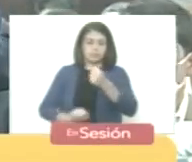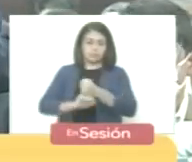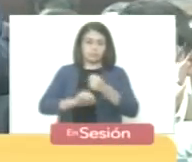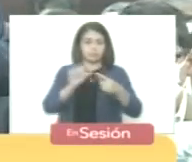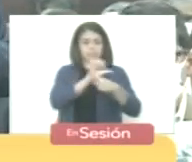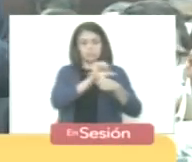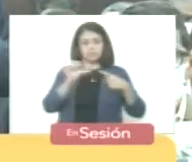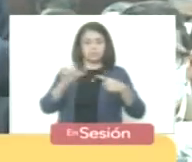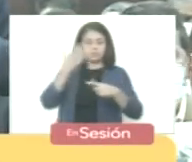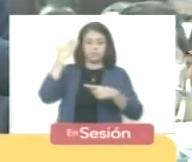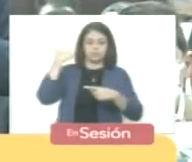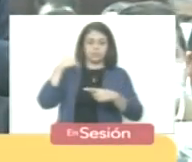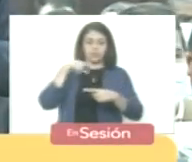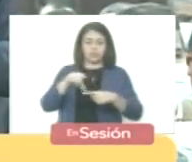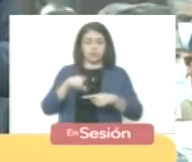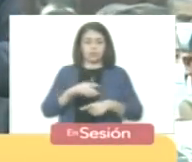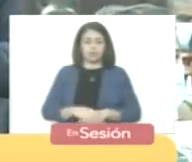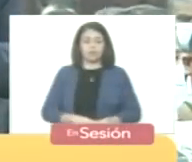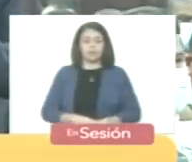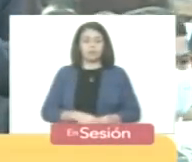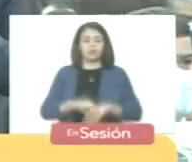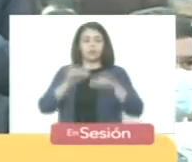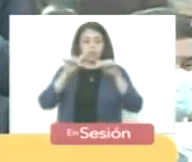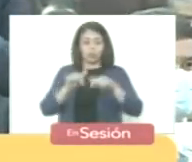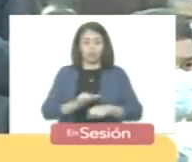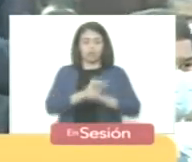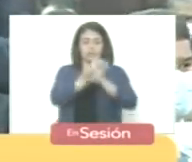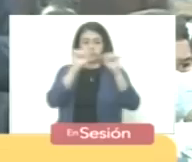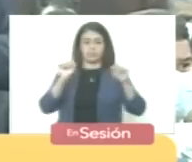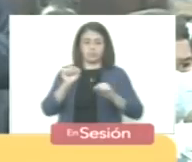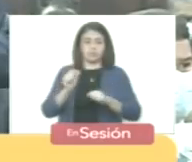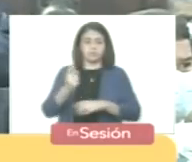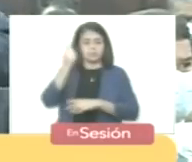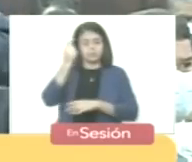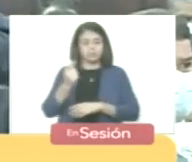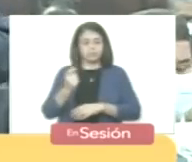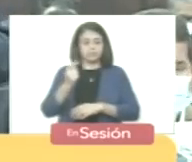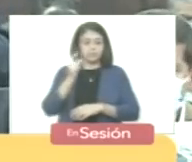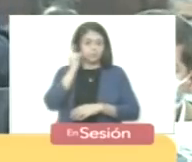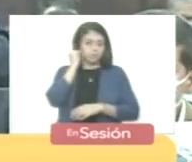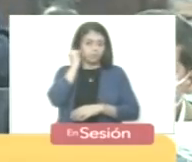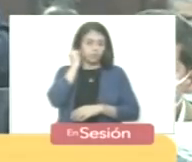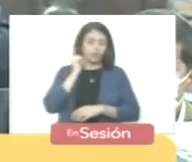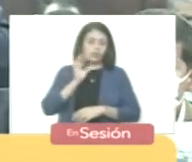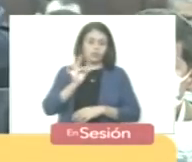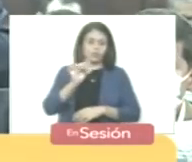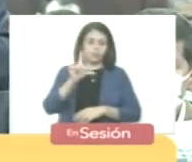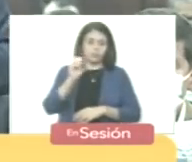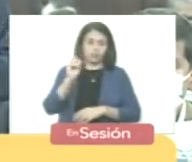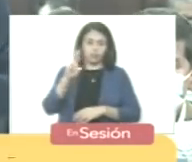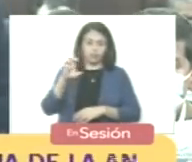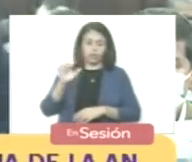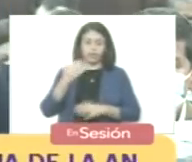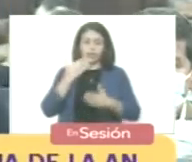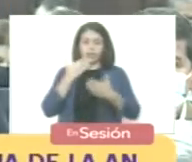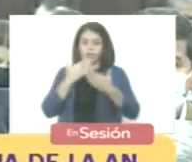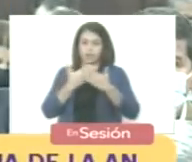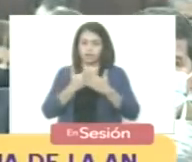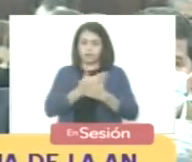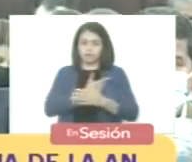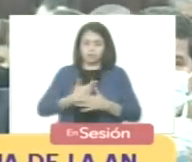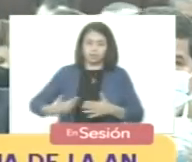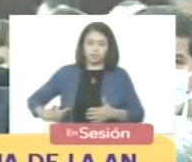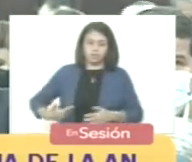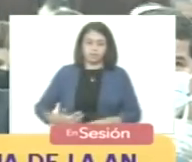semana pasada y en la mañana de hoy con la senadora Flores. Muchas gracias, presidente.